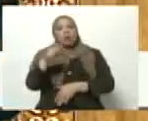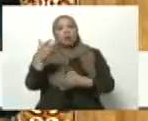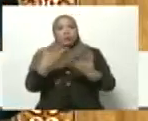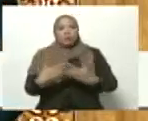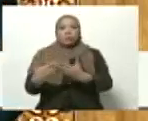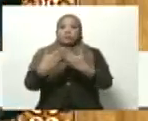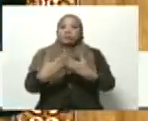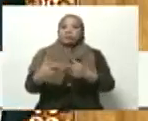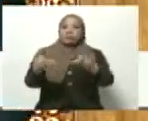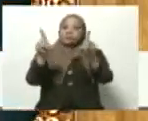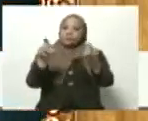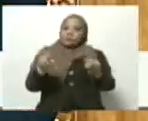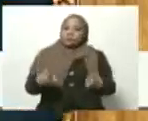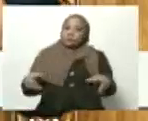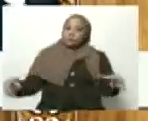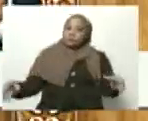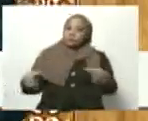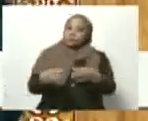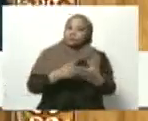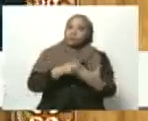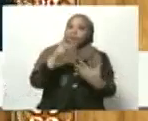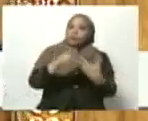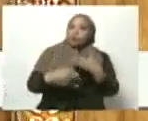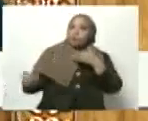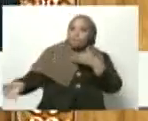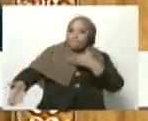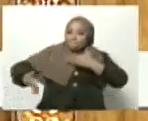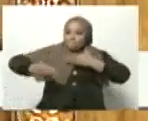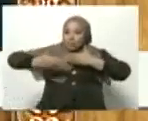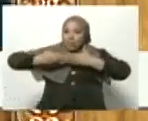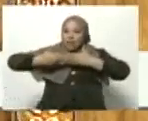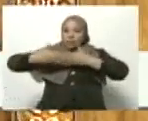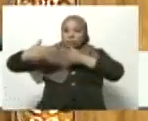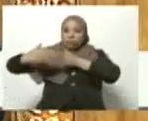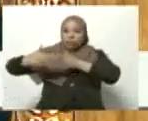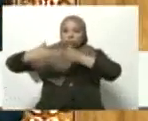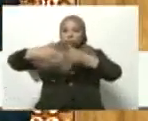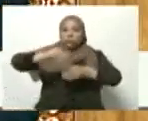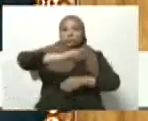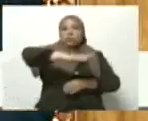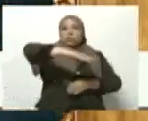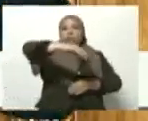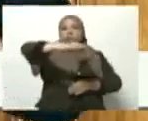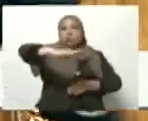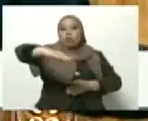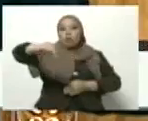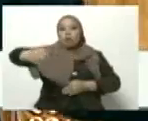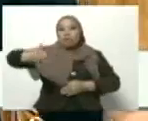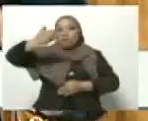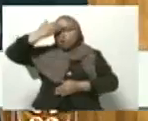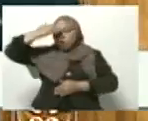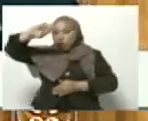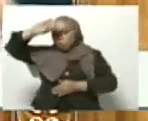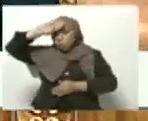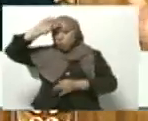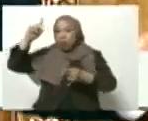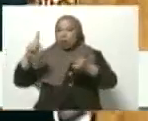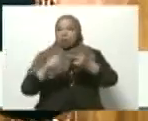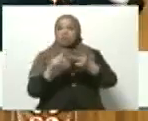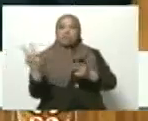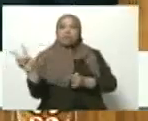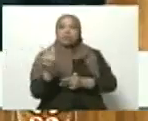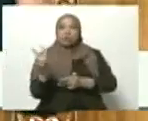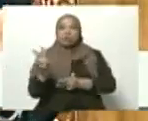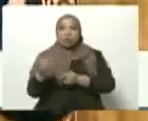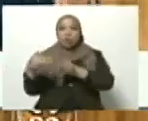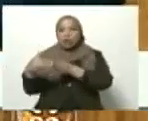le propone a todo el grupo y al presidente Trump un bloqueo naval total a Cuba y Venezuela. Todo. Que separen todos los barcos.